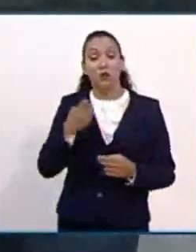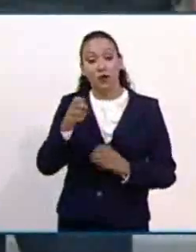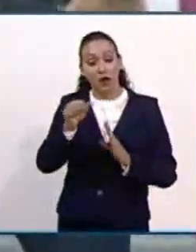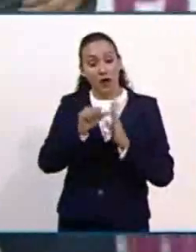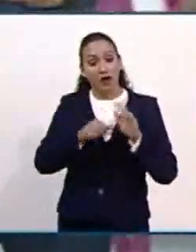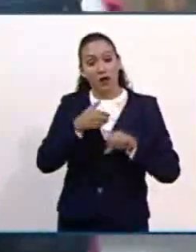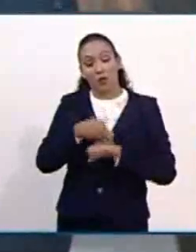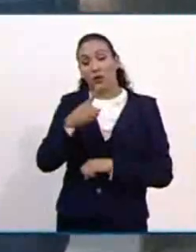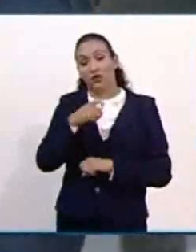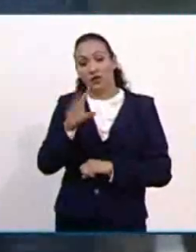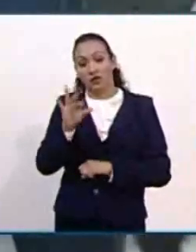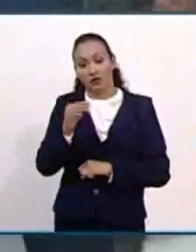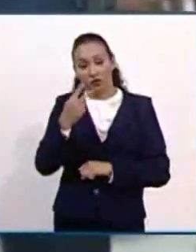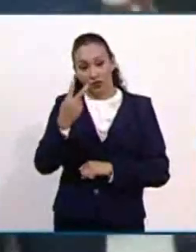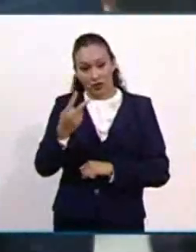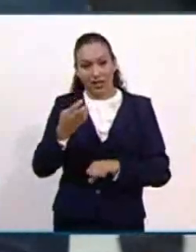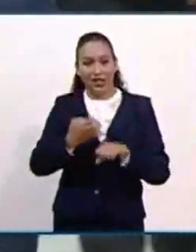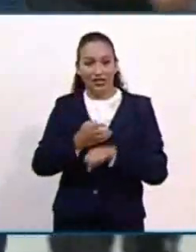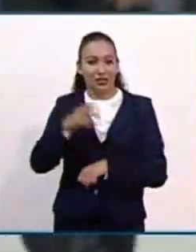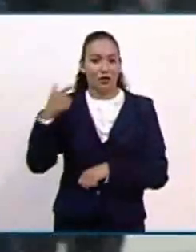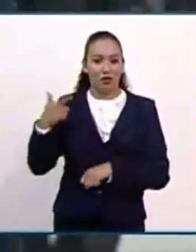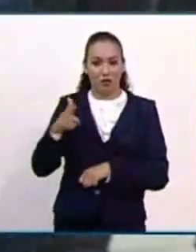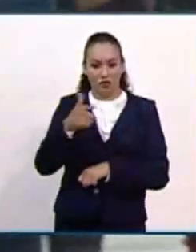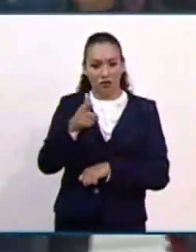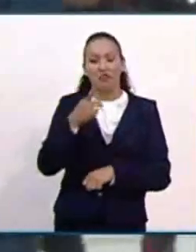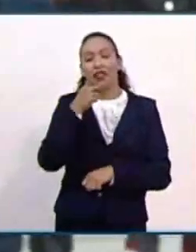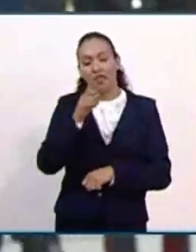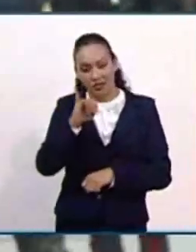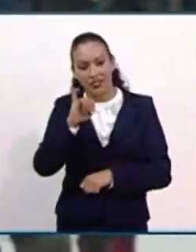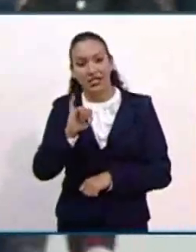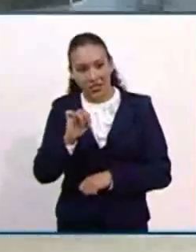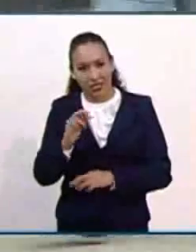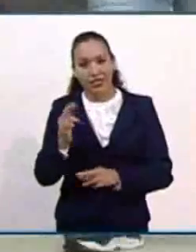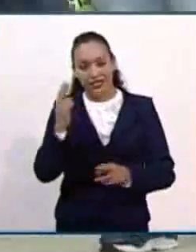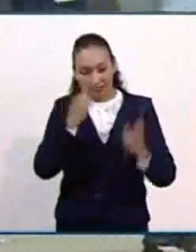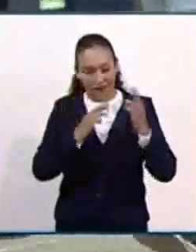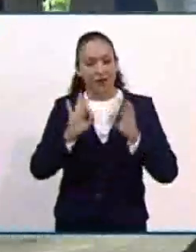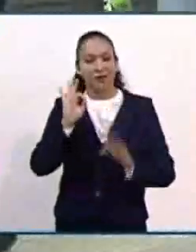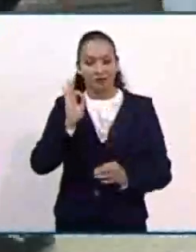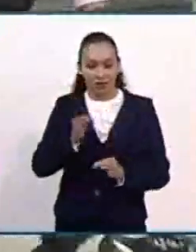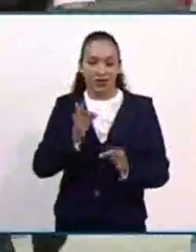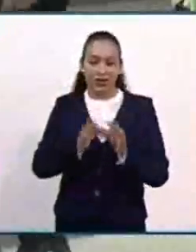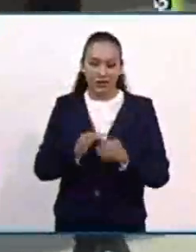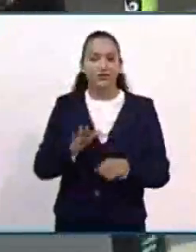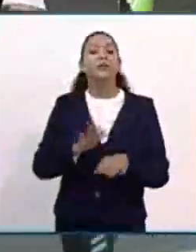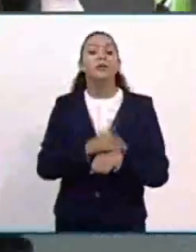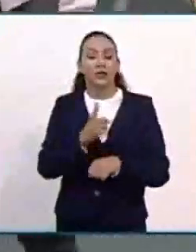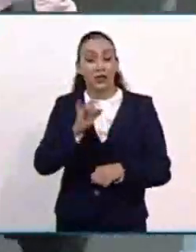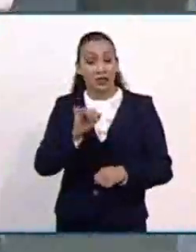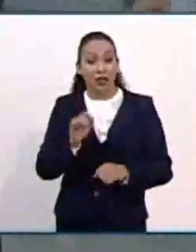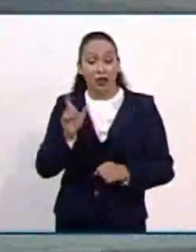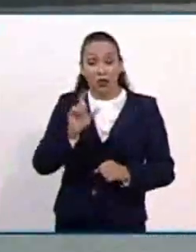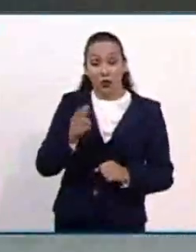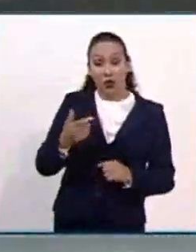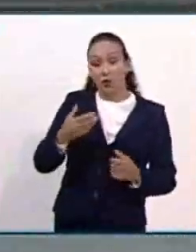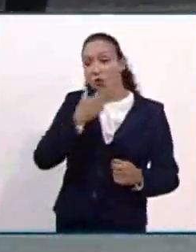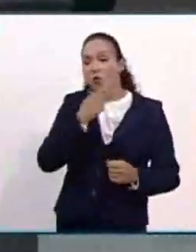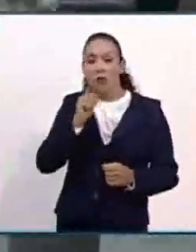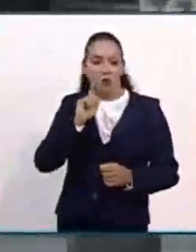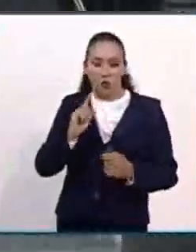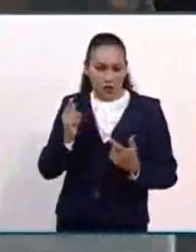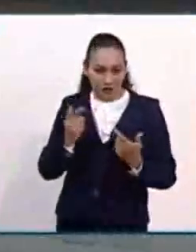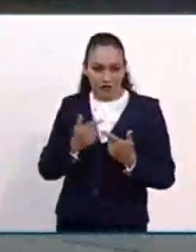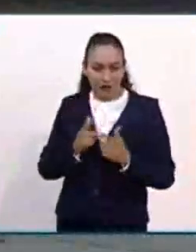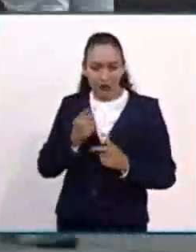342 del Código Civil del Estado de Guanajuato es constitucional, disposición que determina que es posible reclamar una compensación